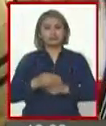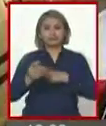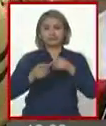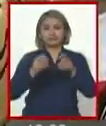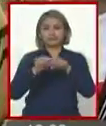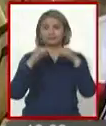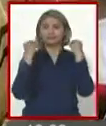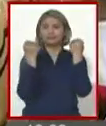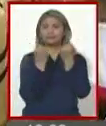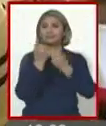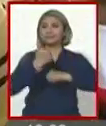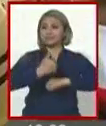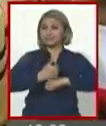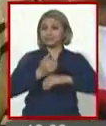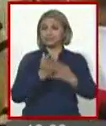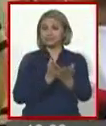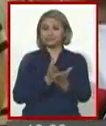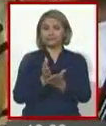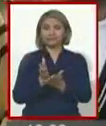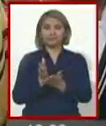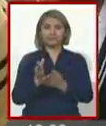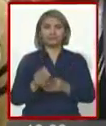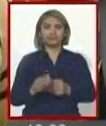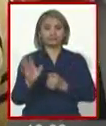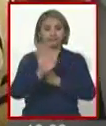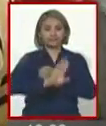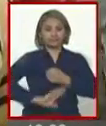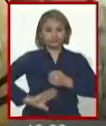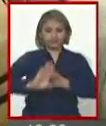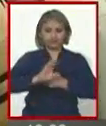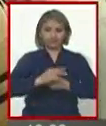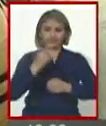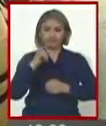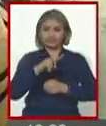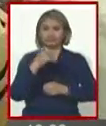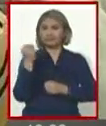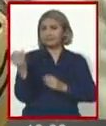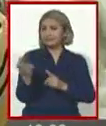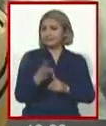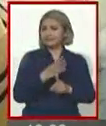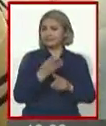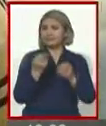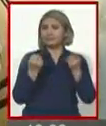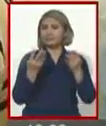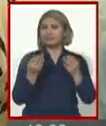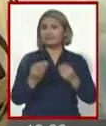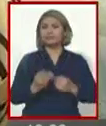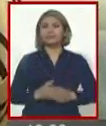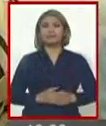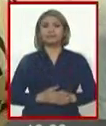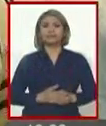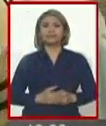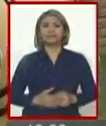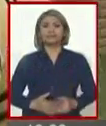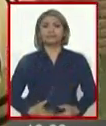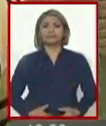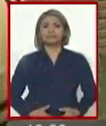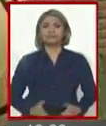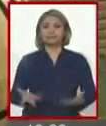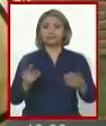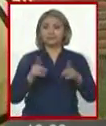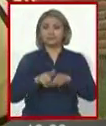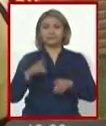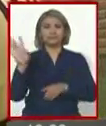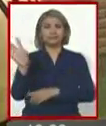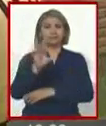Control Social, estamos en el derecho de defender. Aquí vemos muchos atropellos de nuestros